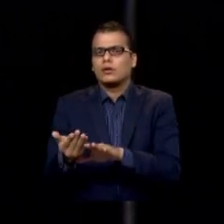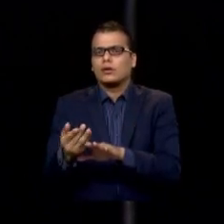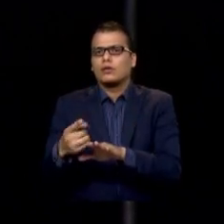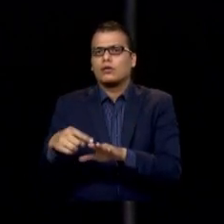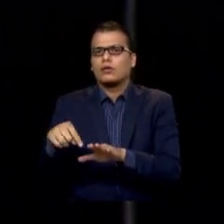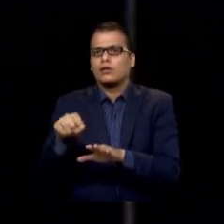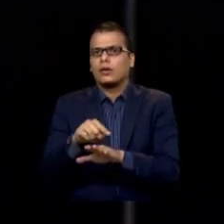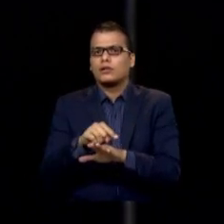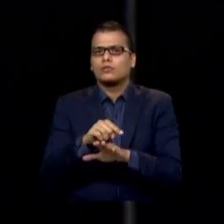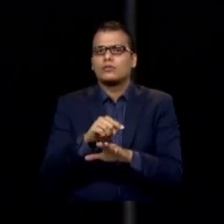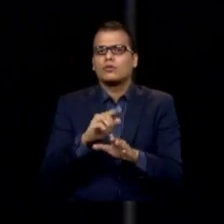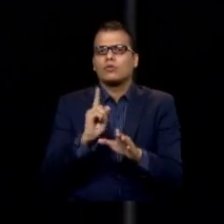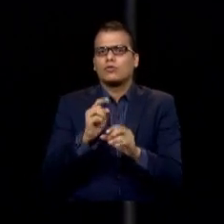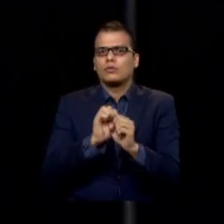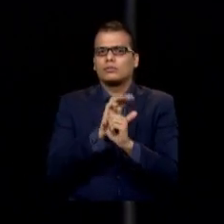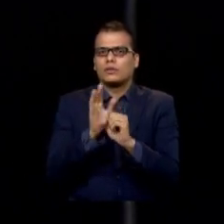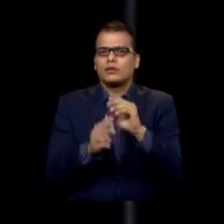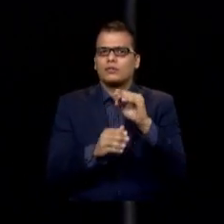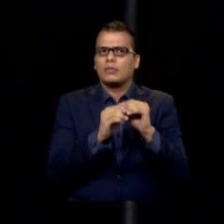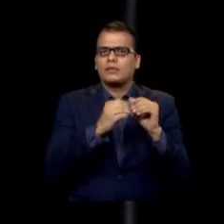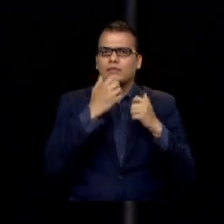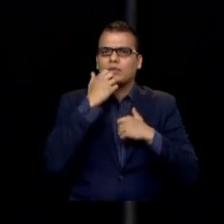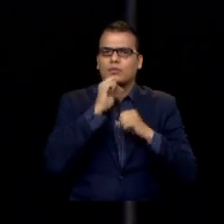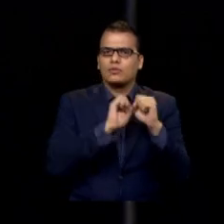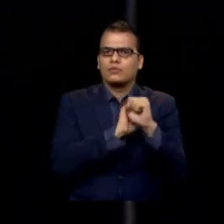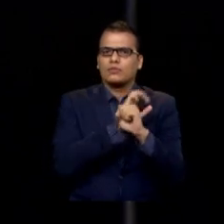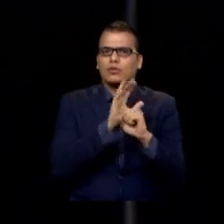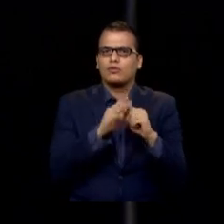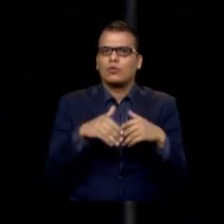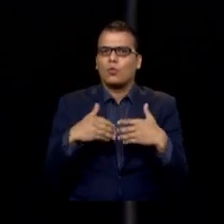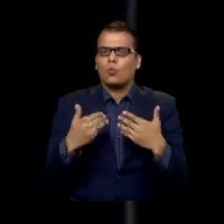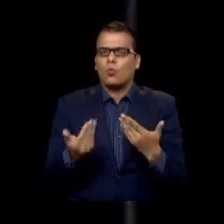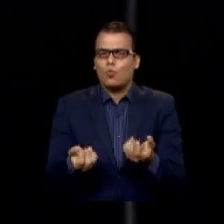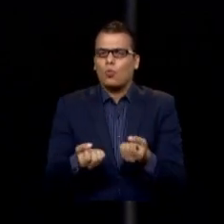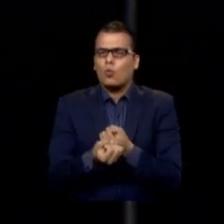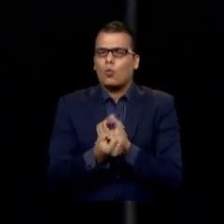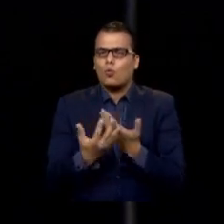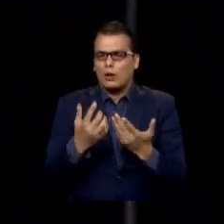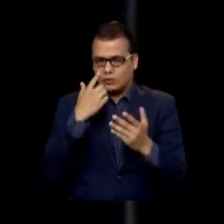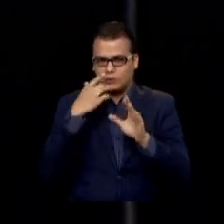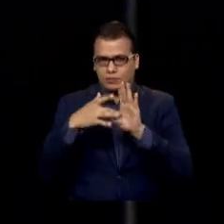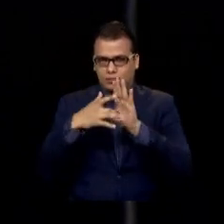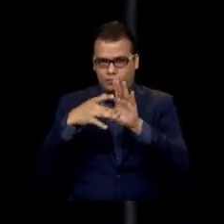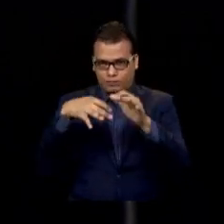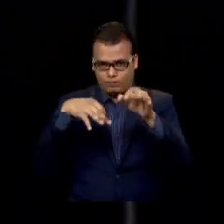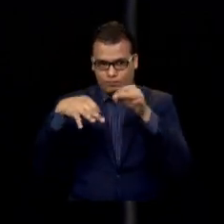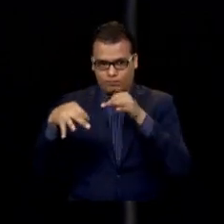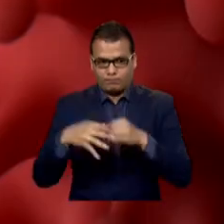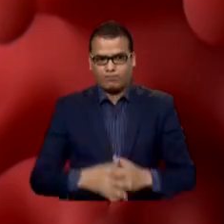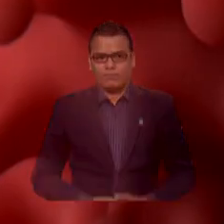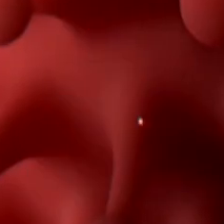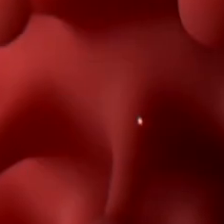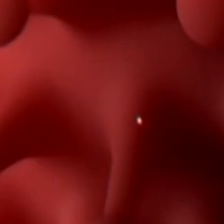Vamos con el periodista Wilson Morales, ese será el primer tema que vamos a abordar en este especial. Wilson, adelante con su informe.